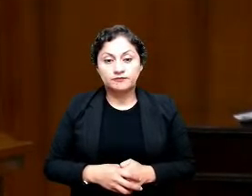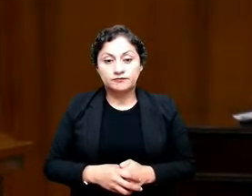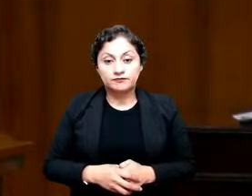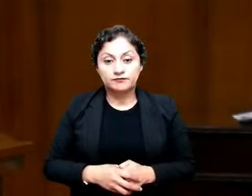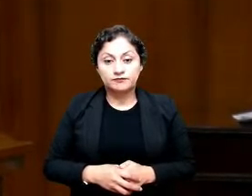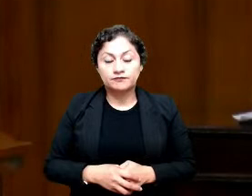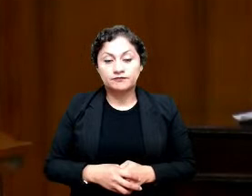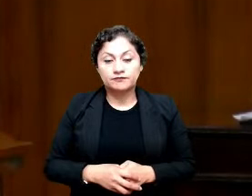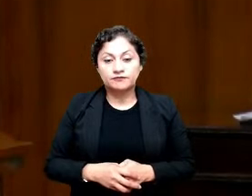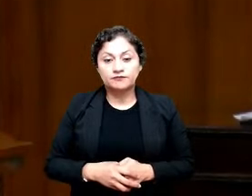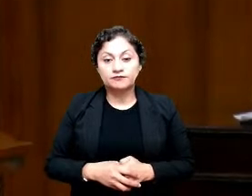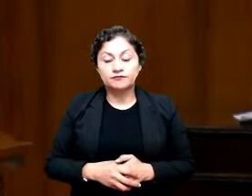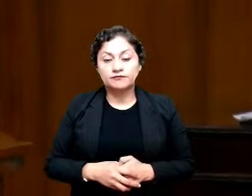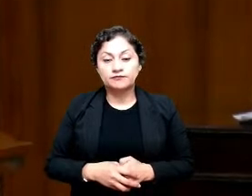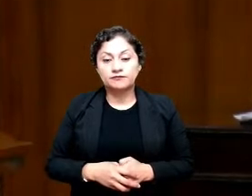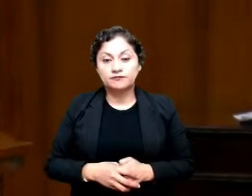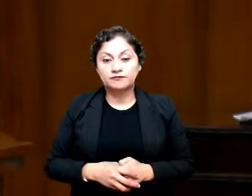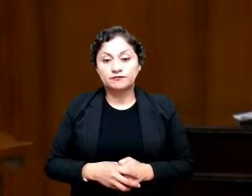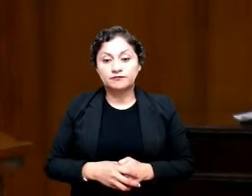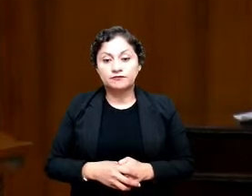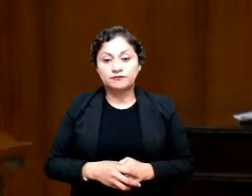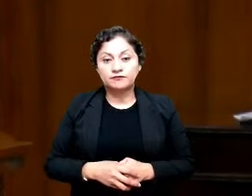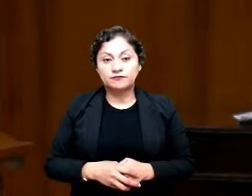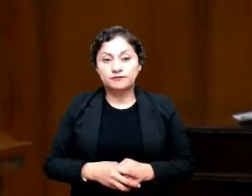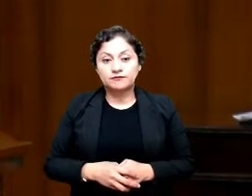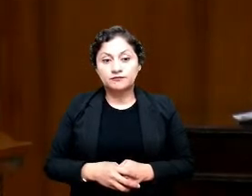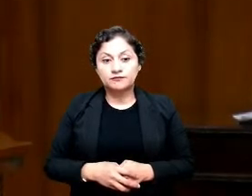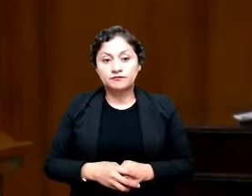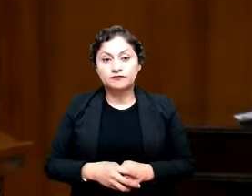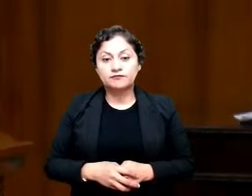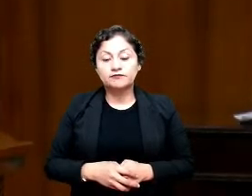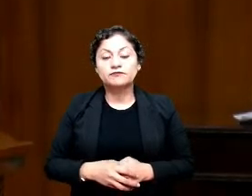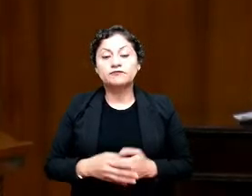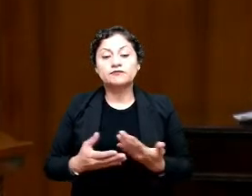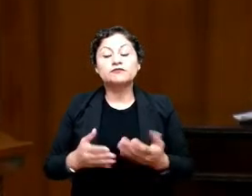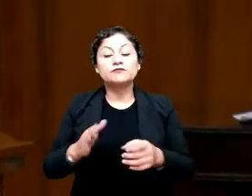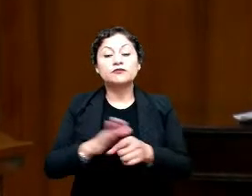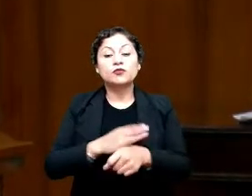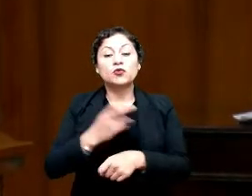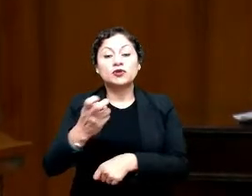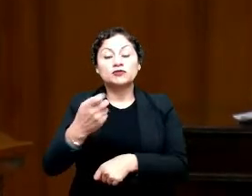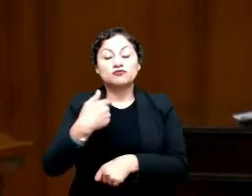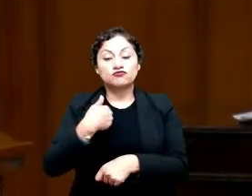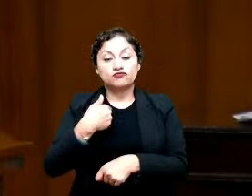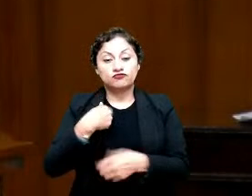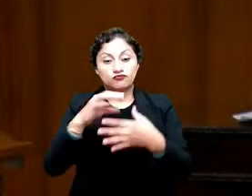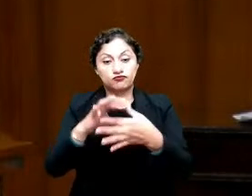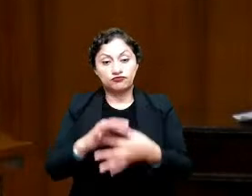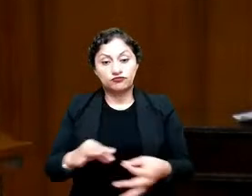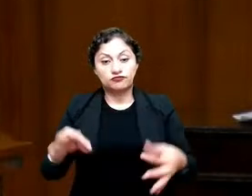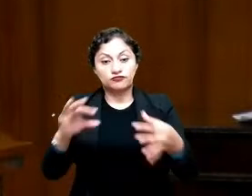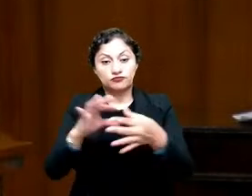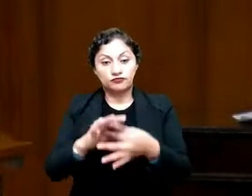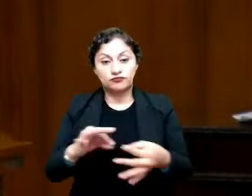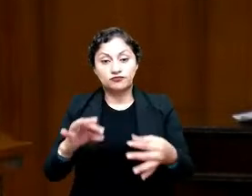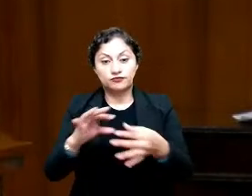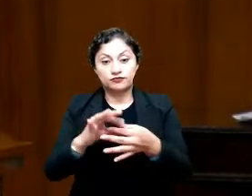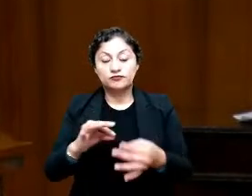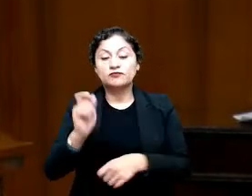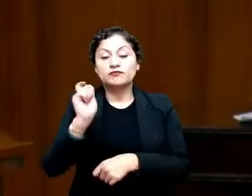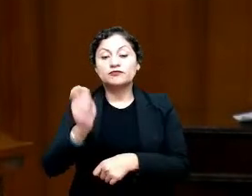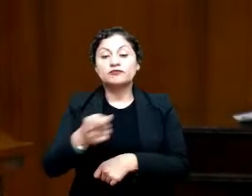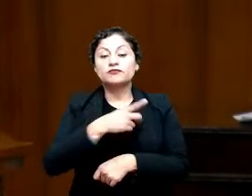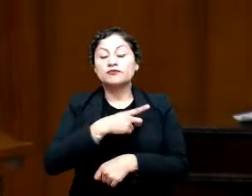genérico, para no contestar cada una de las preguntas todavía, les comento que se ha hecho un mapa